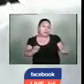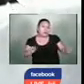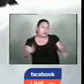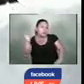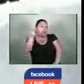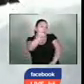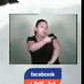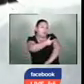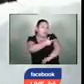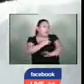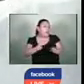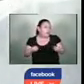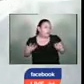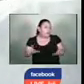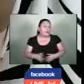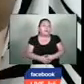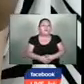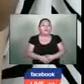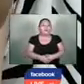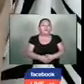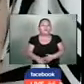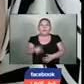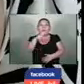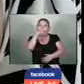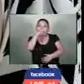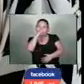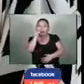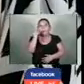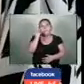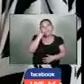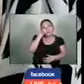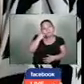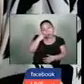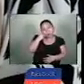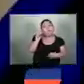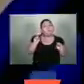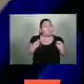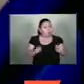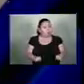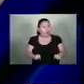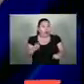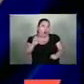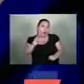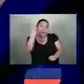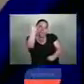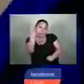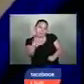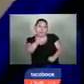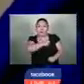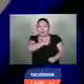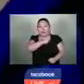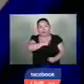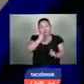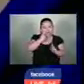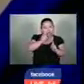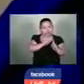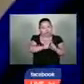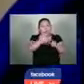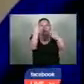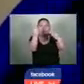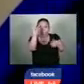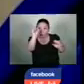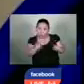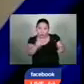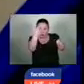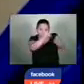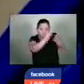la vacuna? El padre de familia o la madre de familia o el responsable del menor de edad pueden agendar una cita